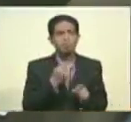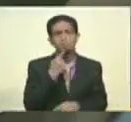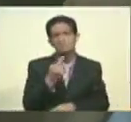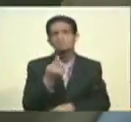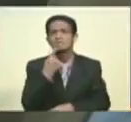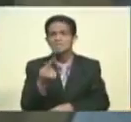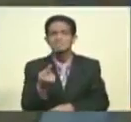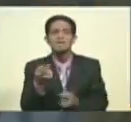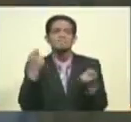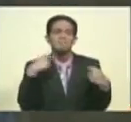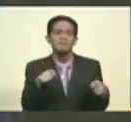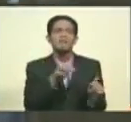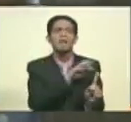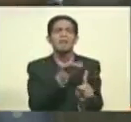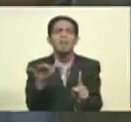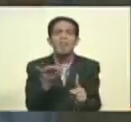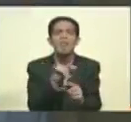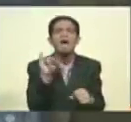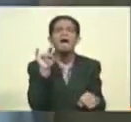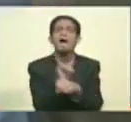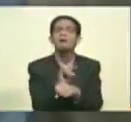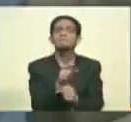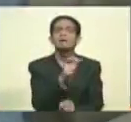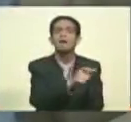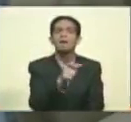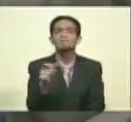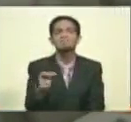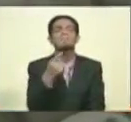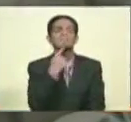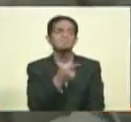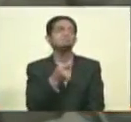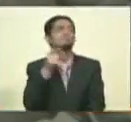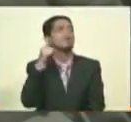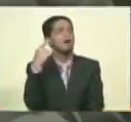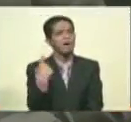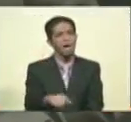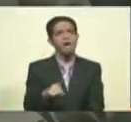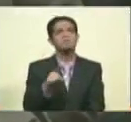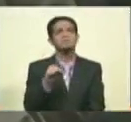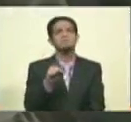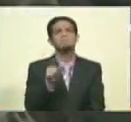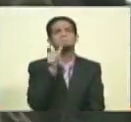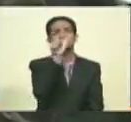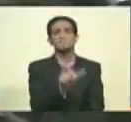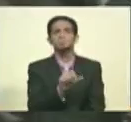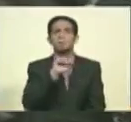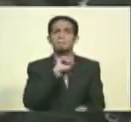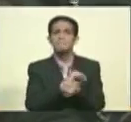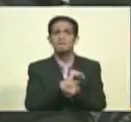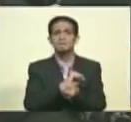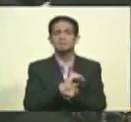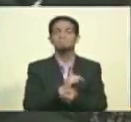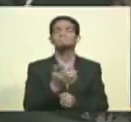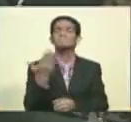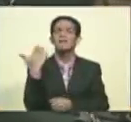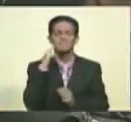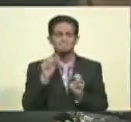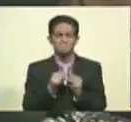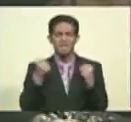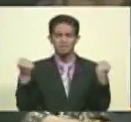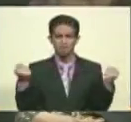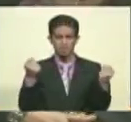intentando engañar a alguna gente con esa matriz. Hubo titulares cuando